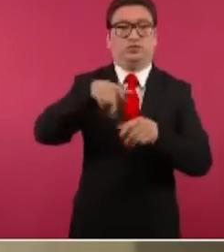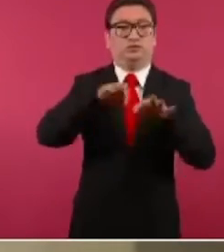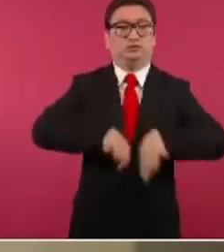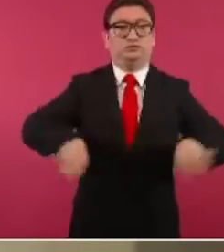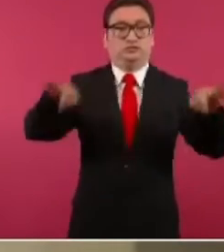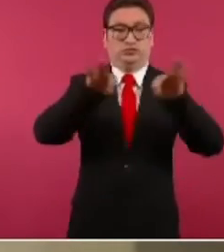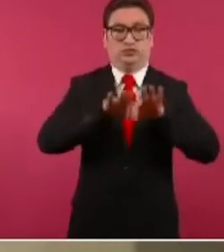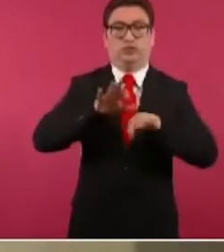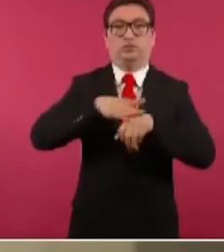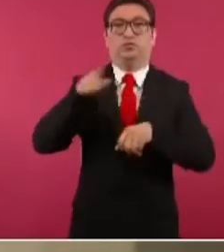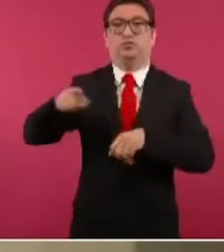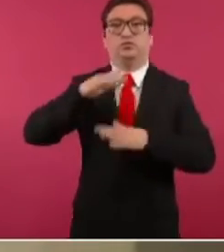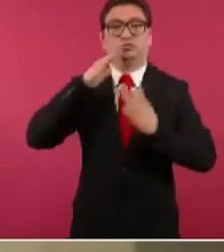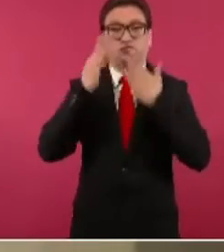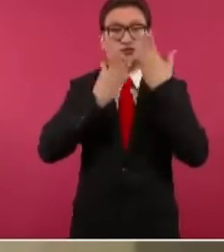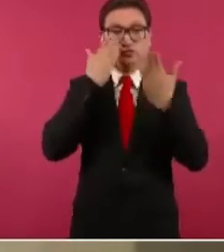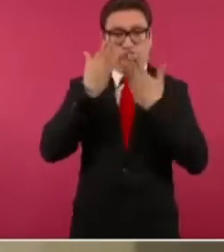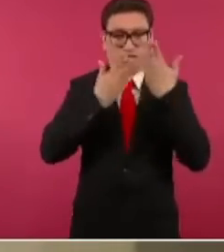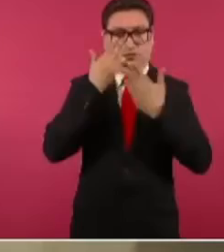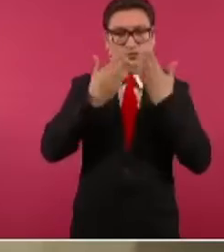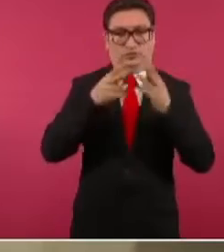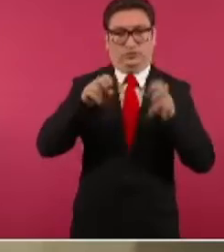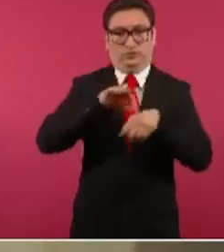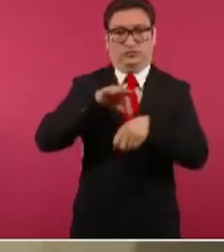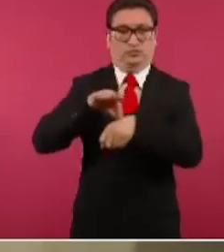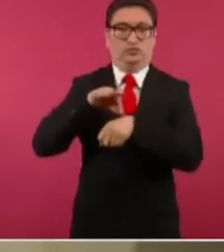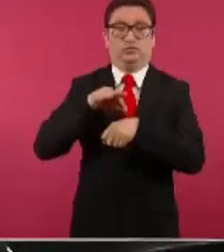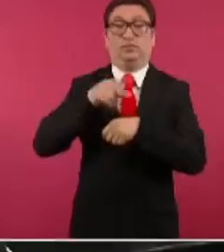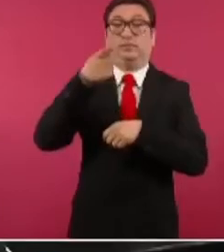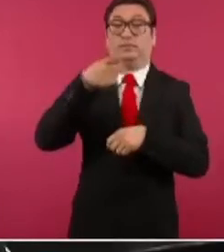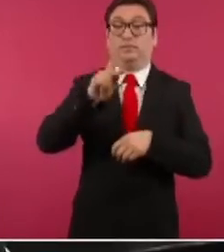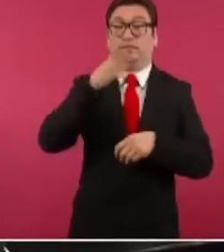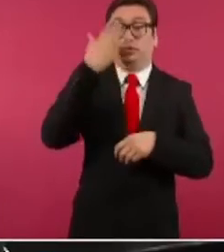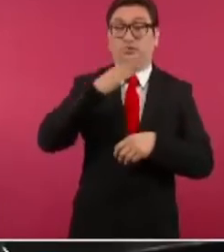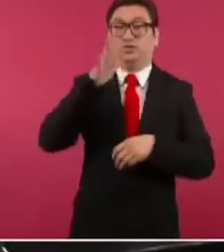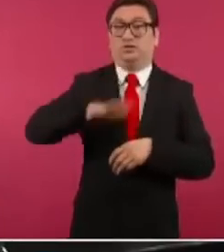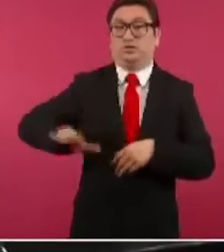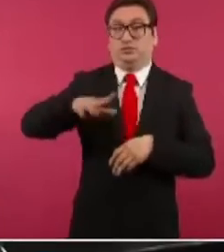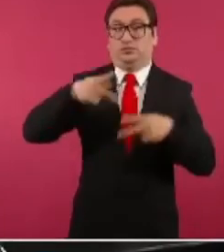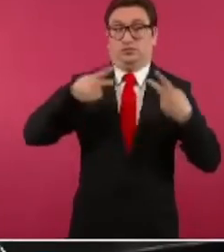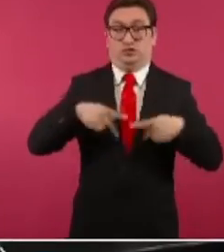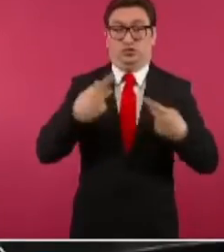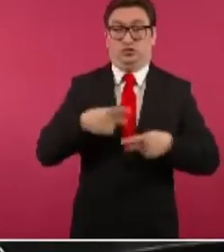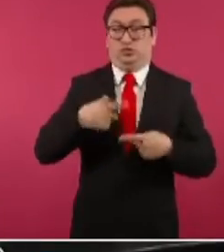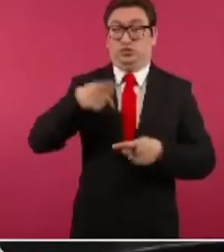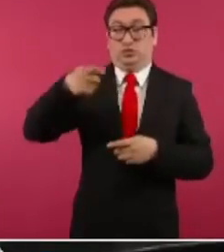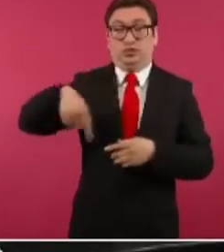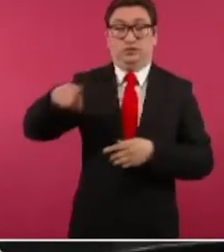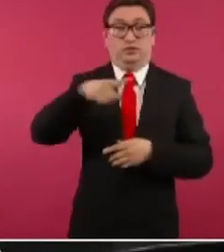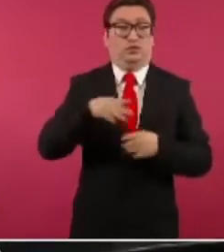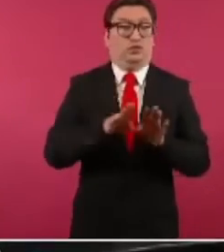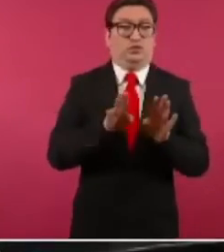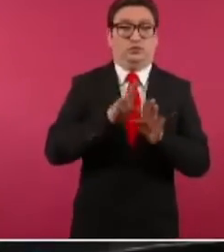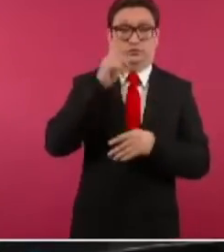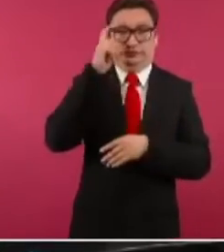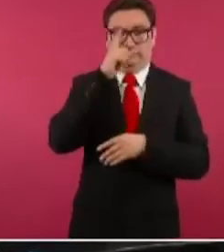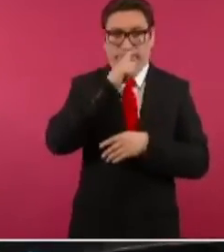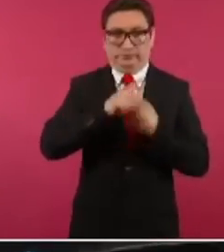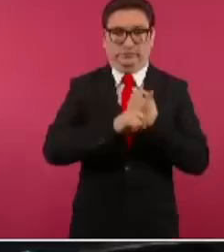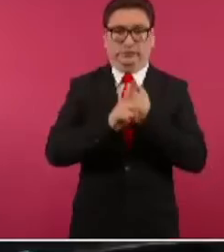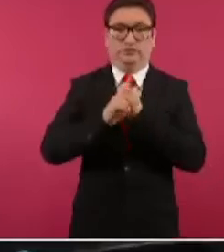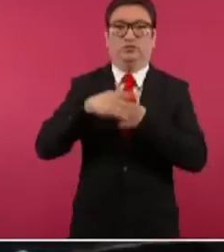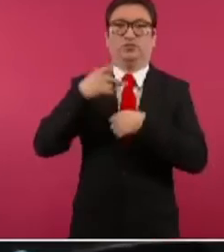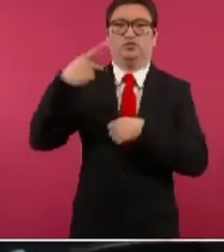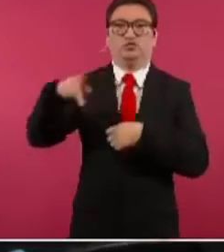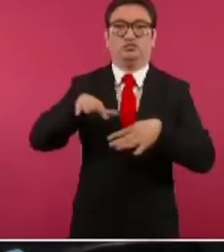son estudiantes de medicina. Sin embargo, las condiciones que viven estos médicos siguen siendo muy deficientes. Actualmente sus